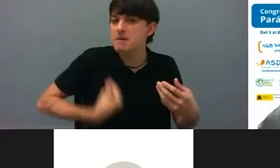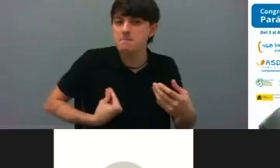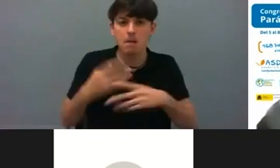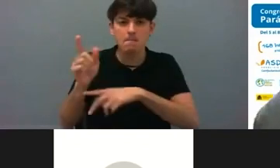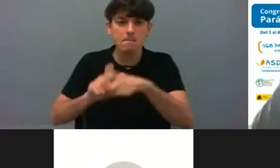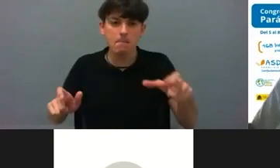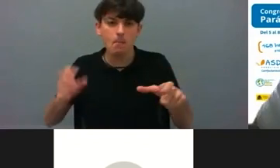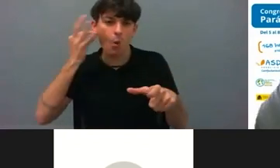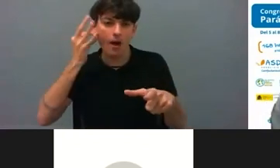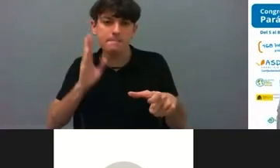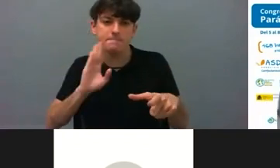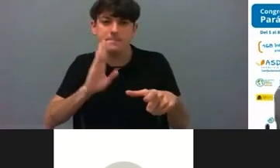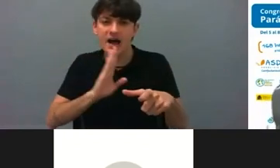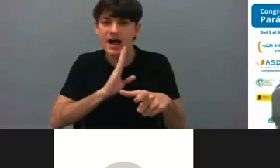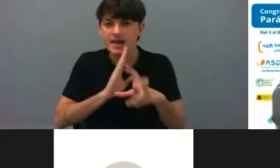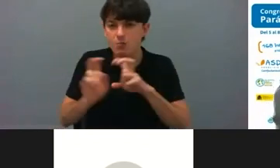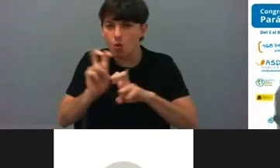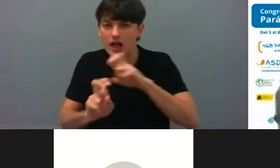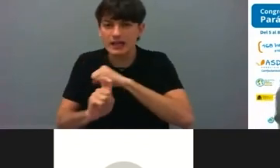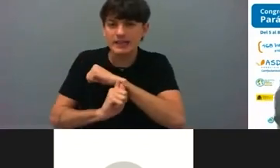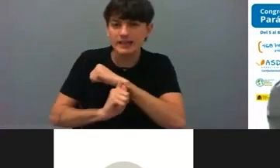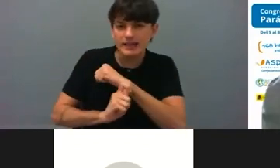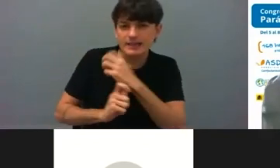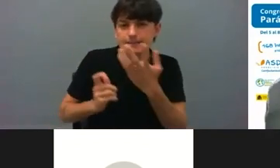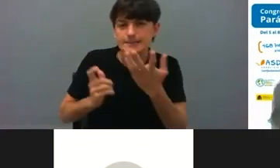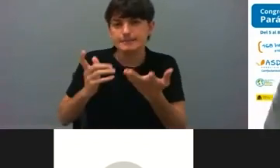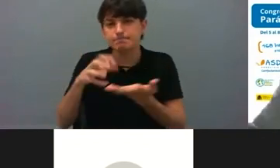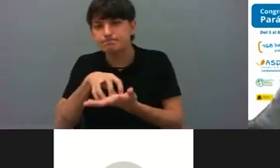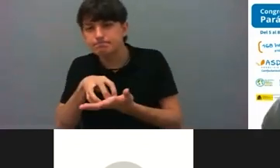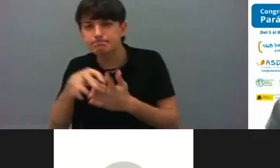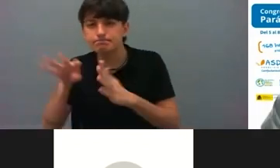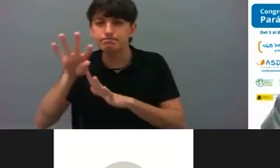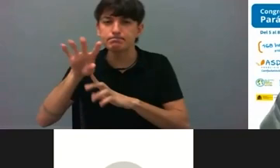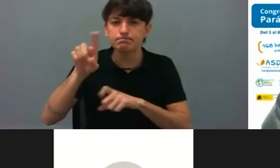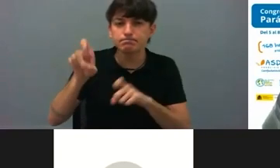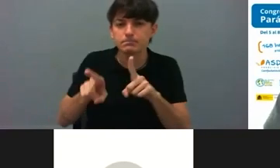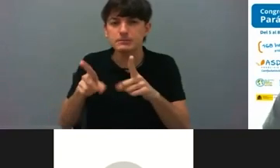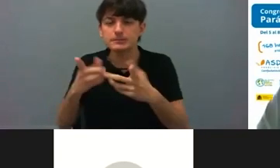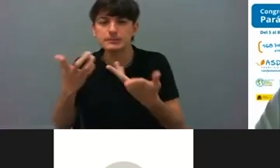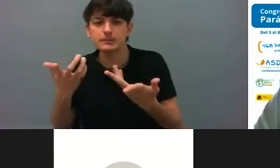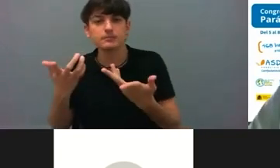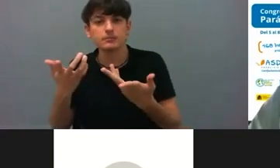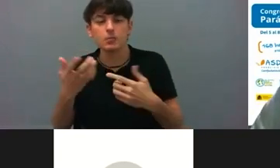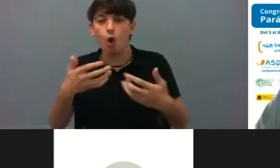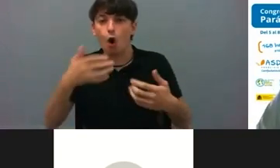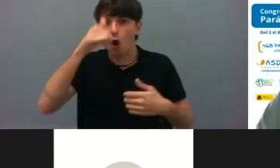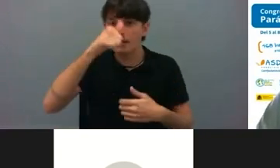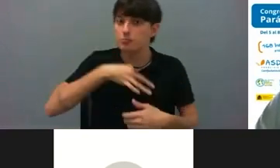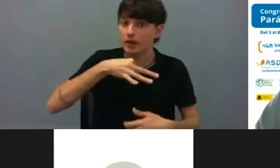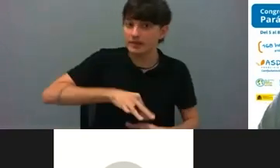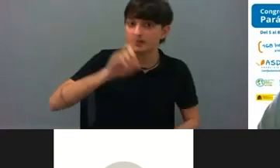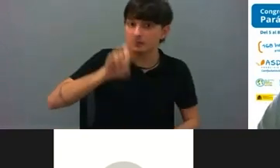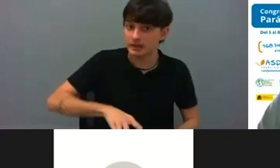que trabajan, buscan estrategias y dilemas frente a esa falta de corresponsabilidad, los hombres también pueden hacerlo, ¿no? Entonces,